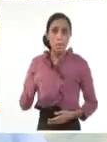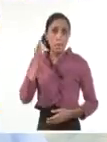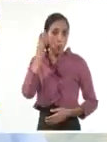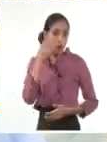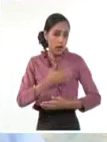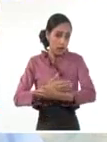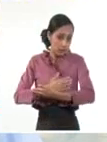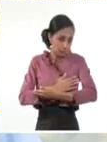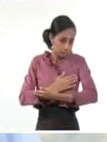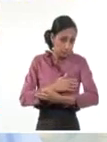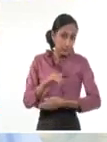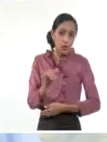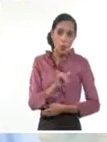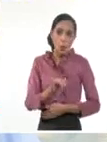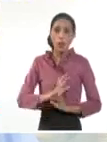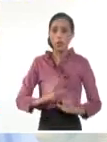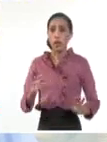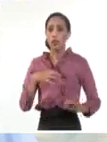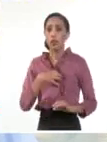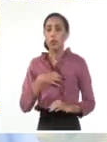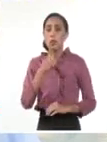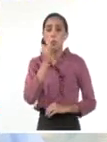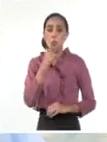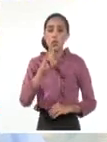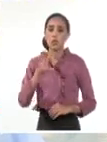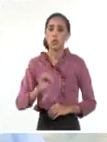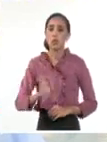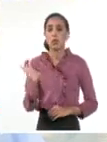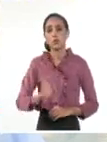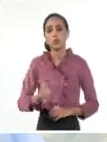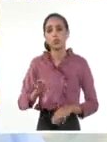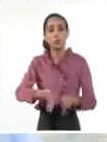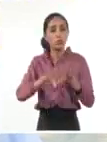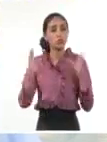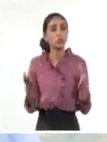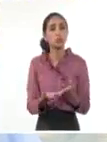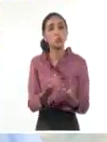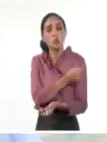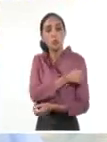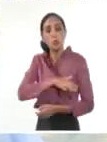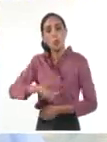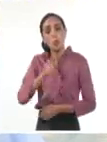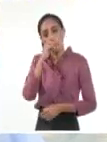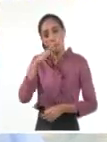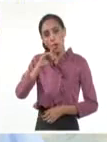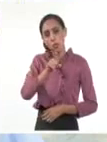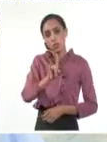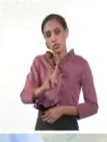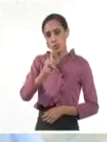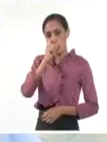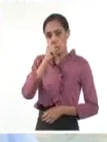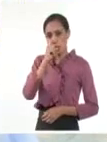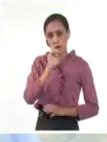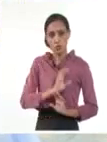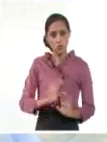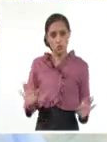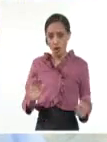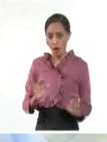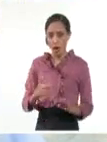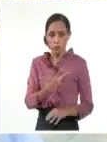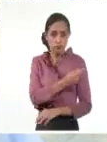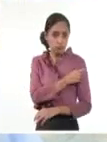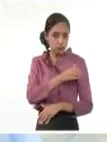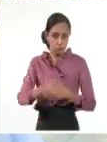lactan y ya tenemos con más de 90 200 toda la población mayor de 19 años con esquemas completos